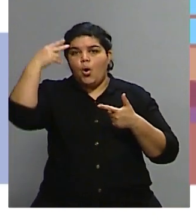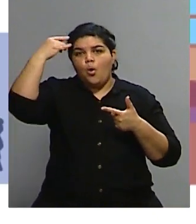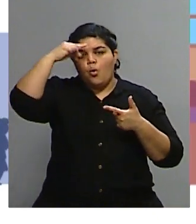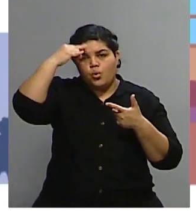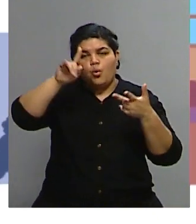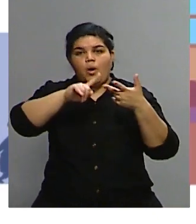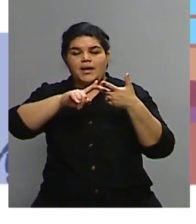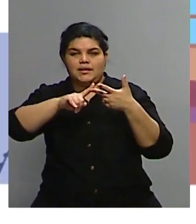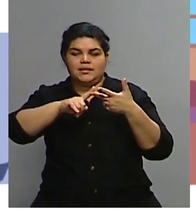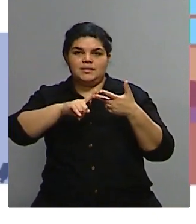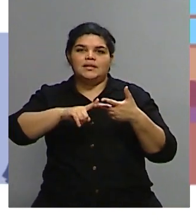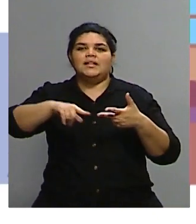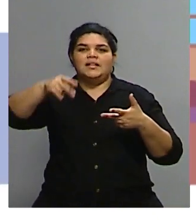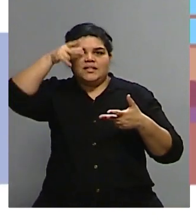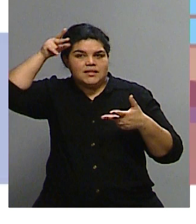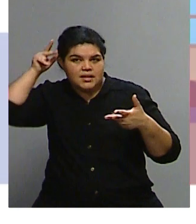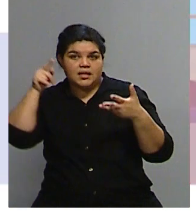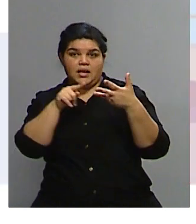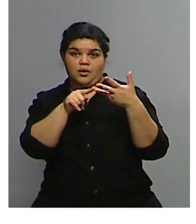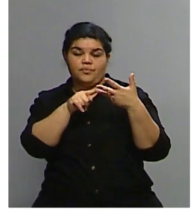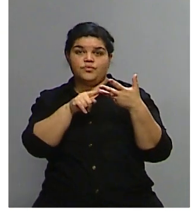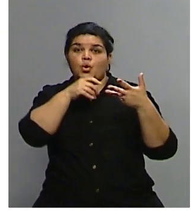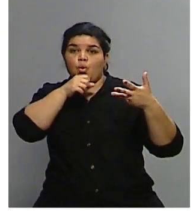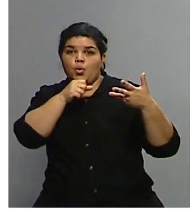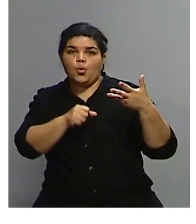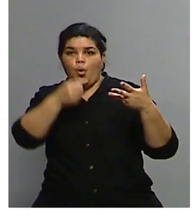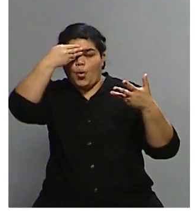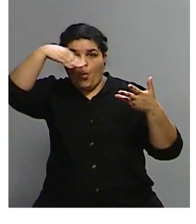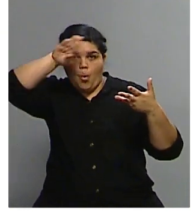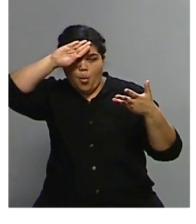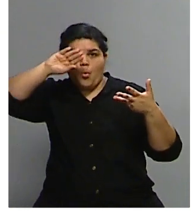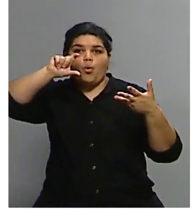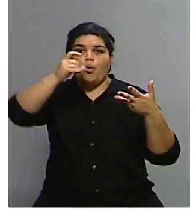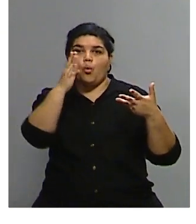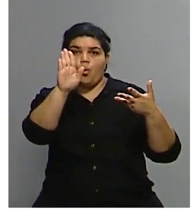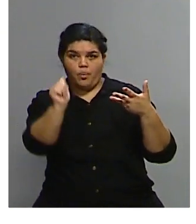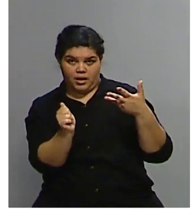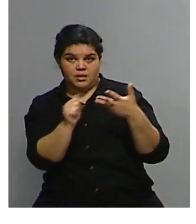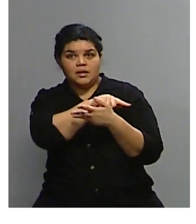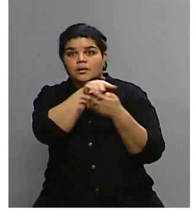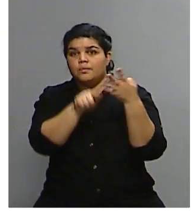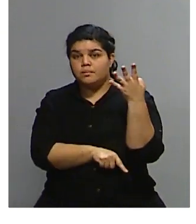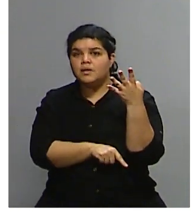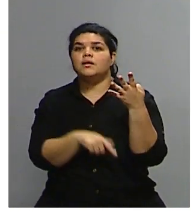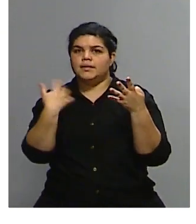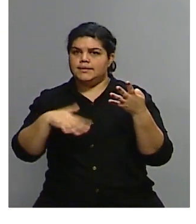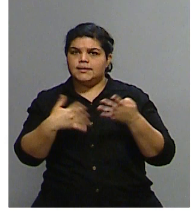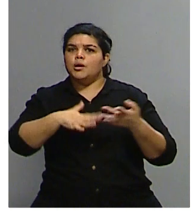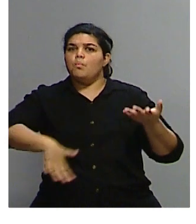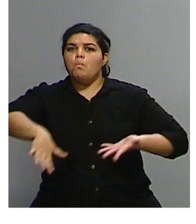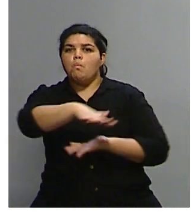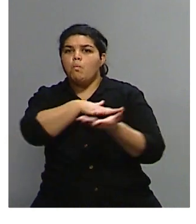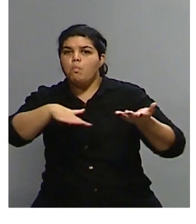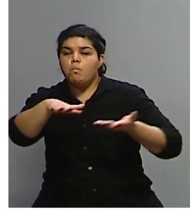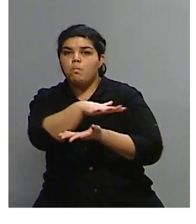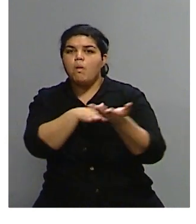Cuba, de alguna manera en algunos aspectos han ido avanzando como en bloque, ¿no? Que tiene que ver por ahí, en primer lugar, con el reconocimiento de derechos